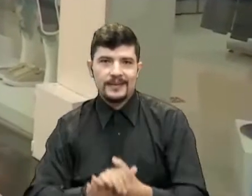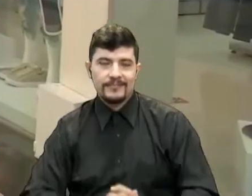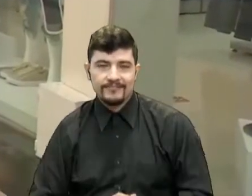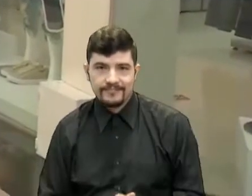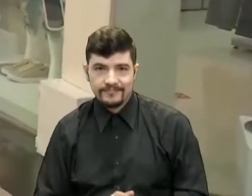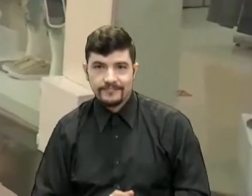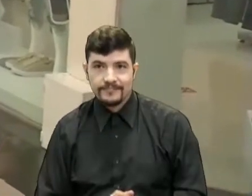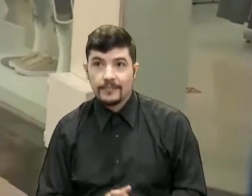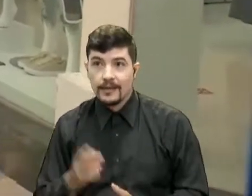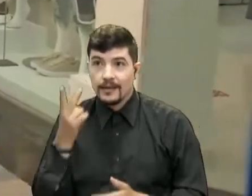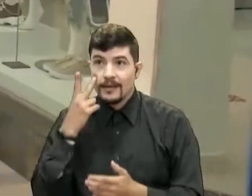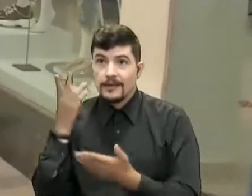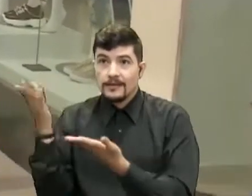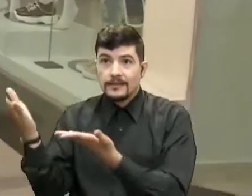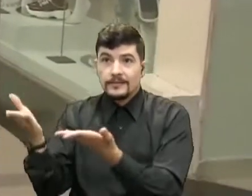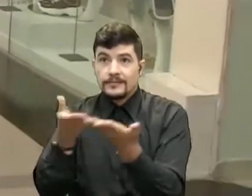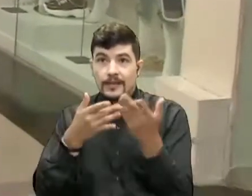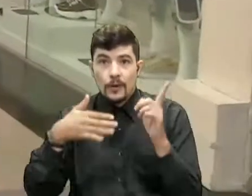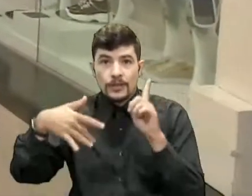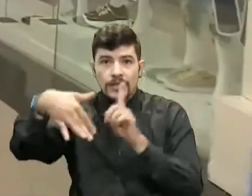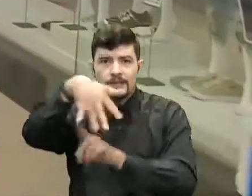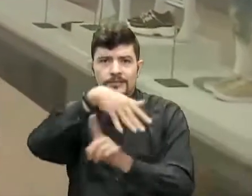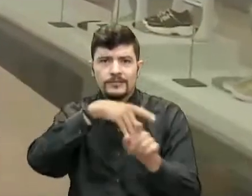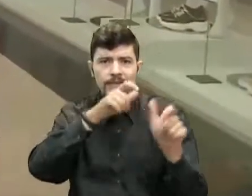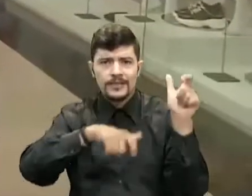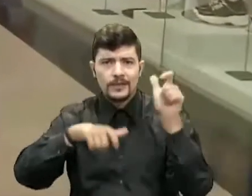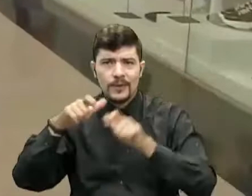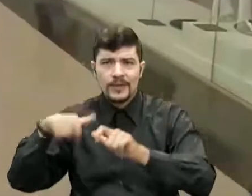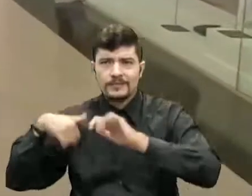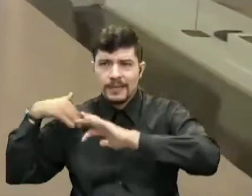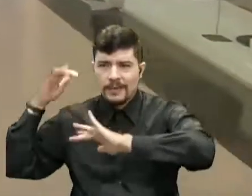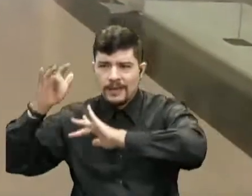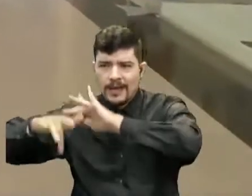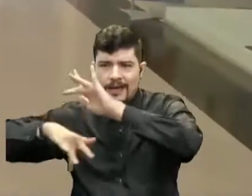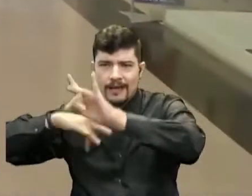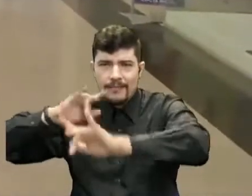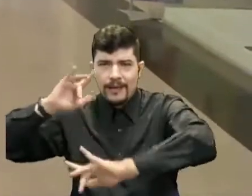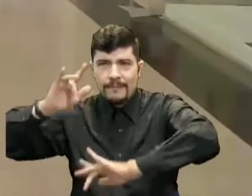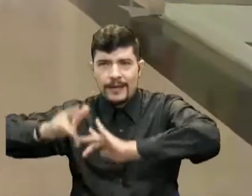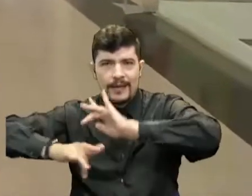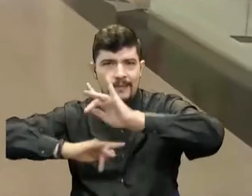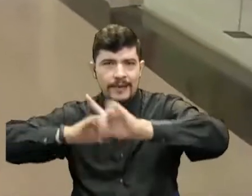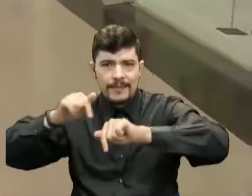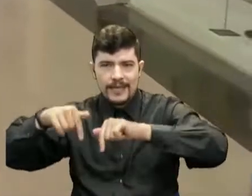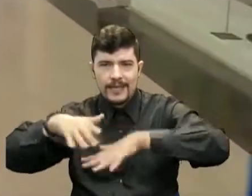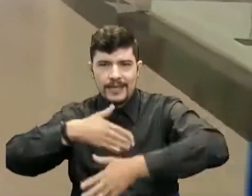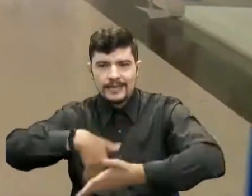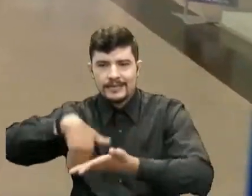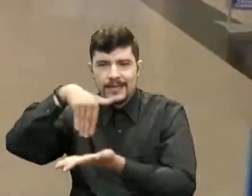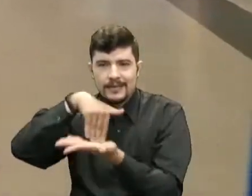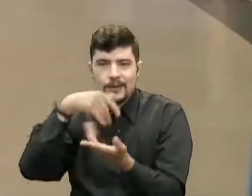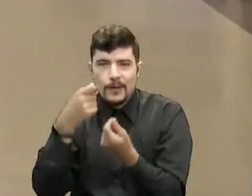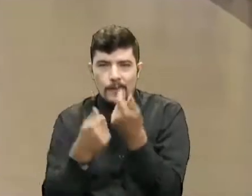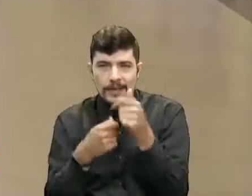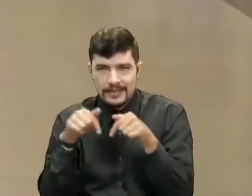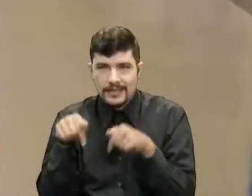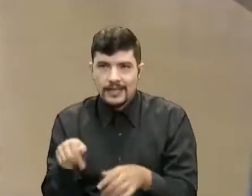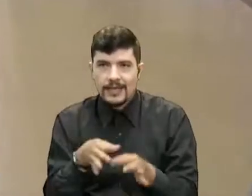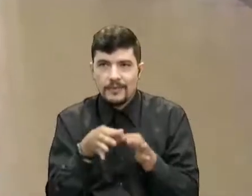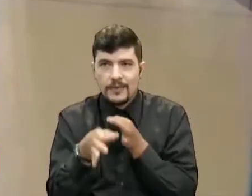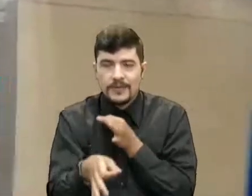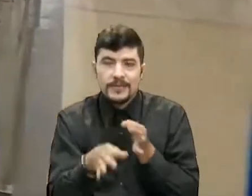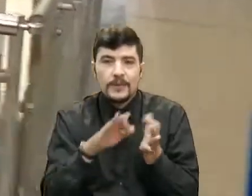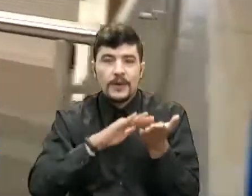Miren, este es el panorama, la gente comienza a llegar, a llenar estos pasillos aquí en Florida Blanca, a salir para celebrar